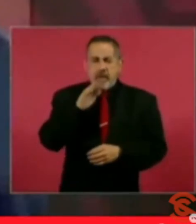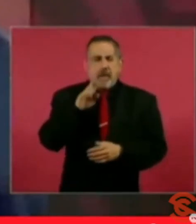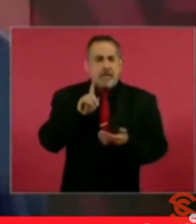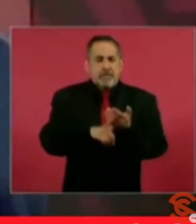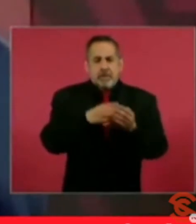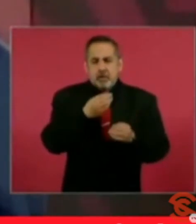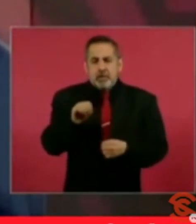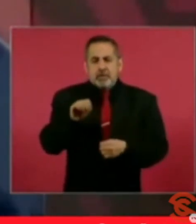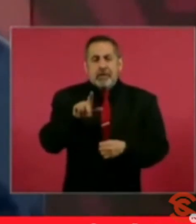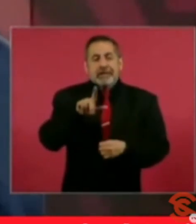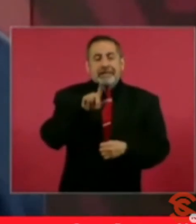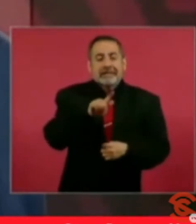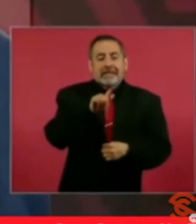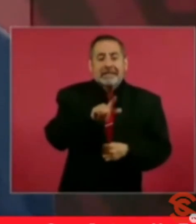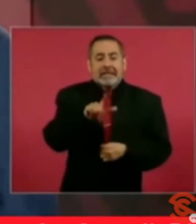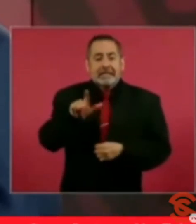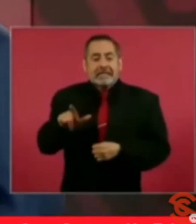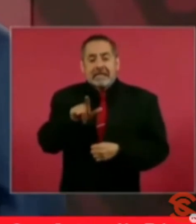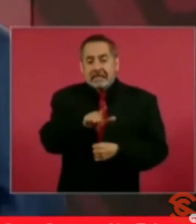1977.